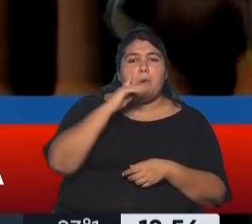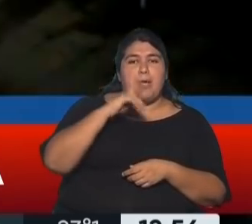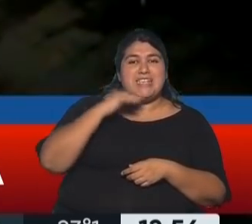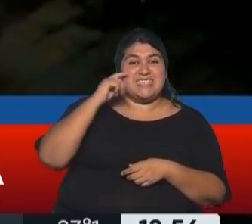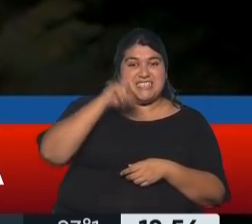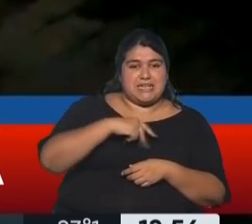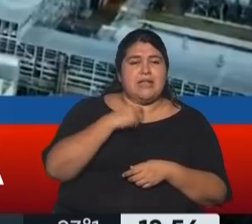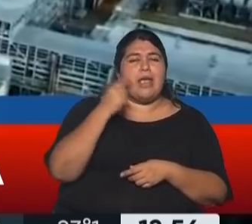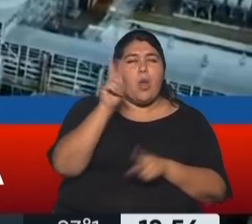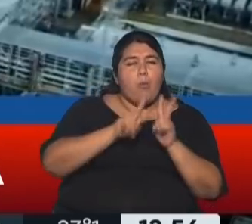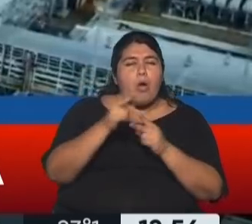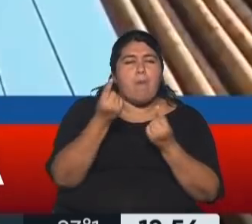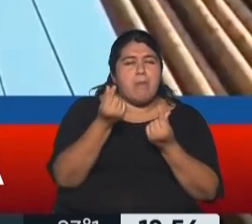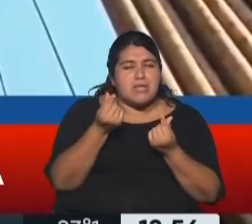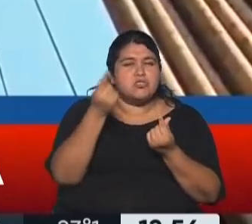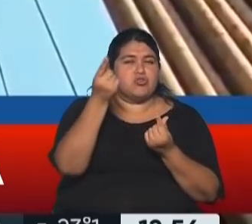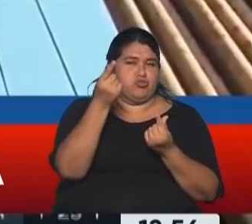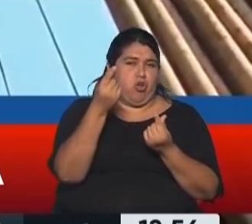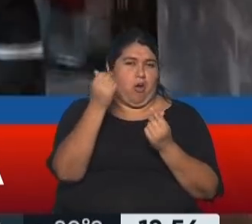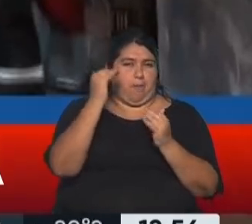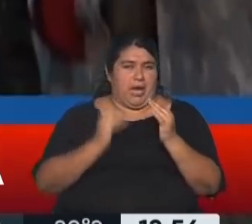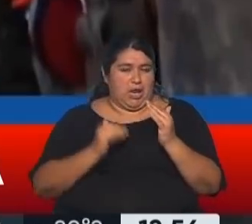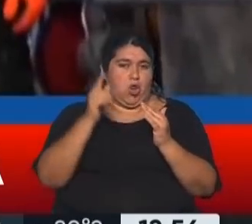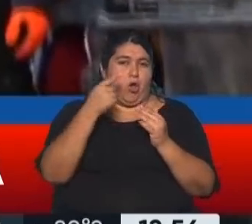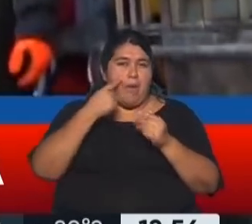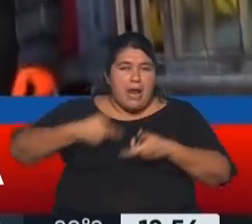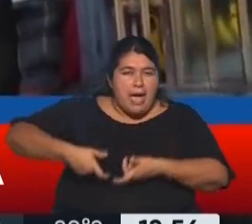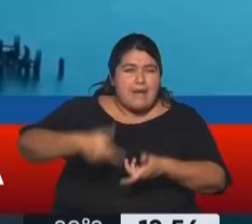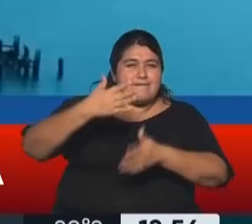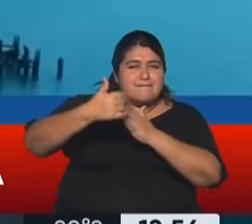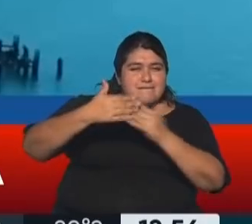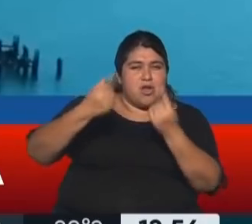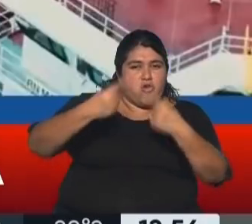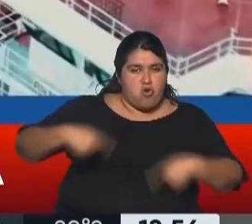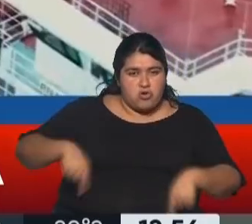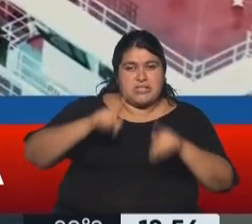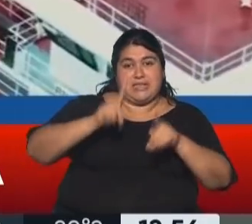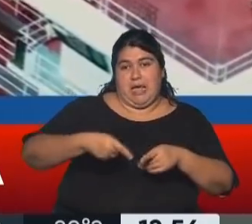a un precio por debajo del mercado, construir un ducto para agilizar su transporte y crear